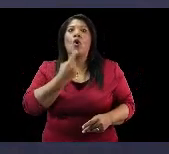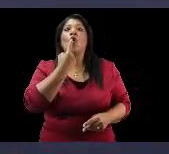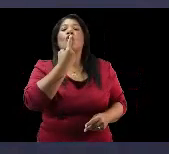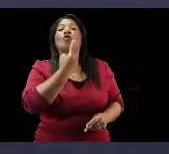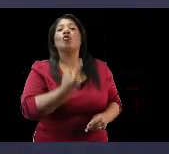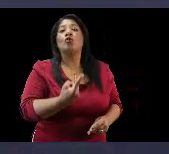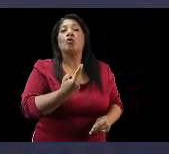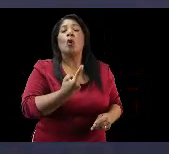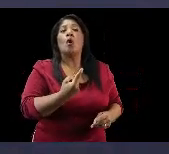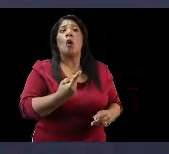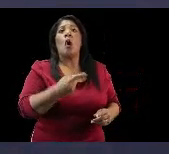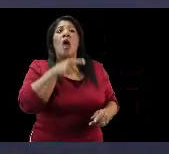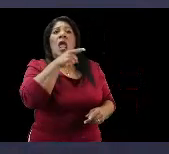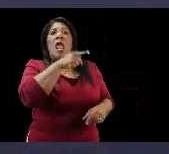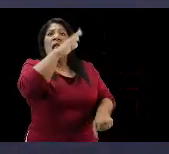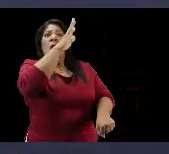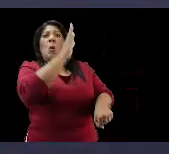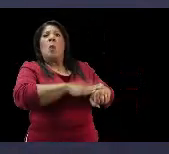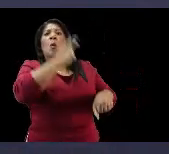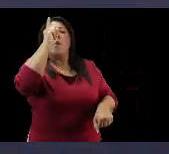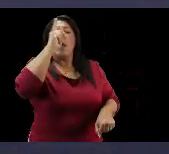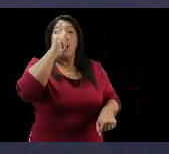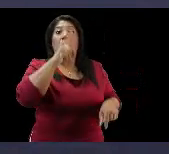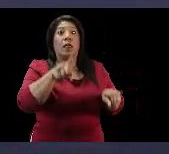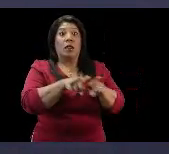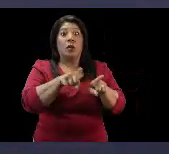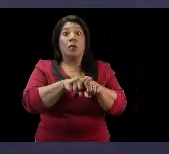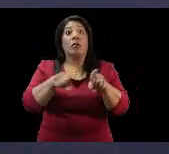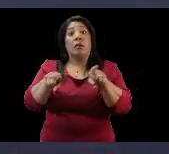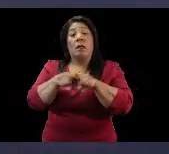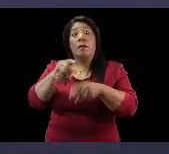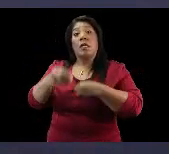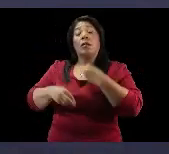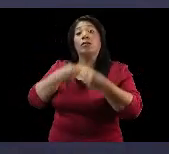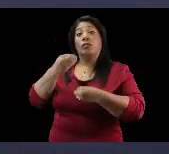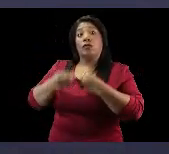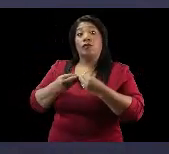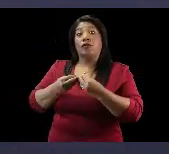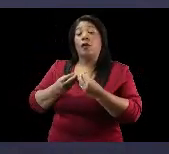ser solamente vernos como víctimas o ver que es una población